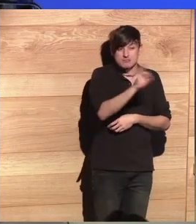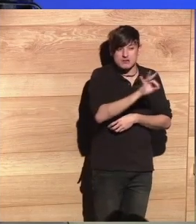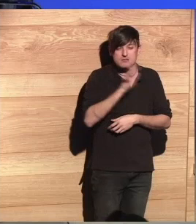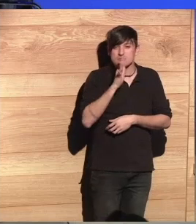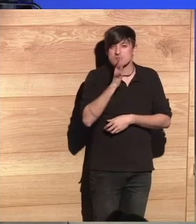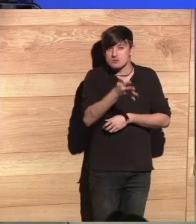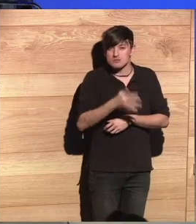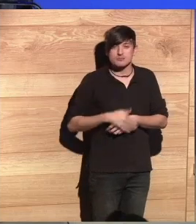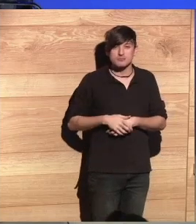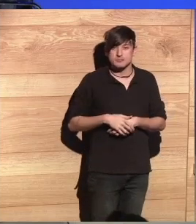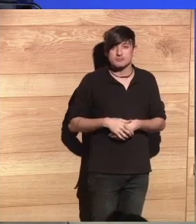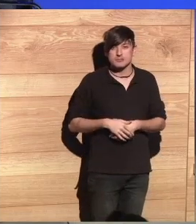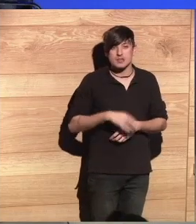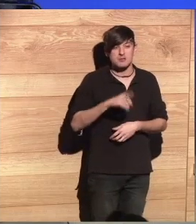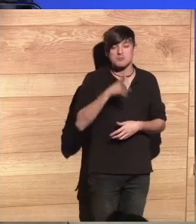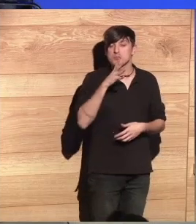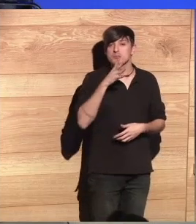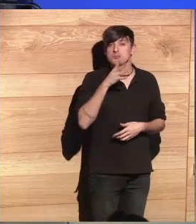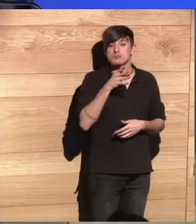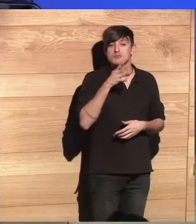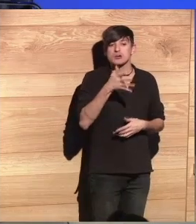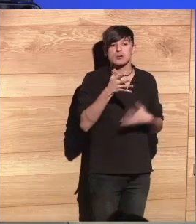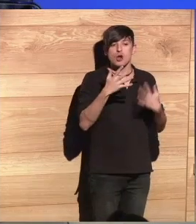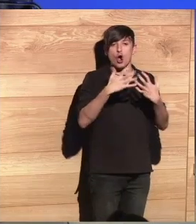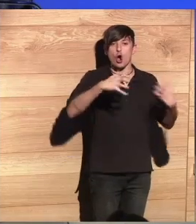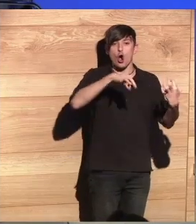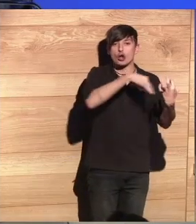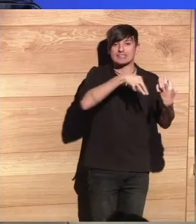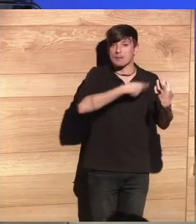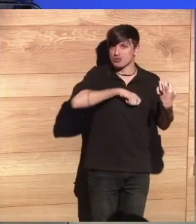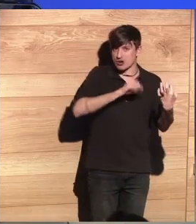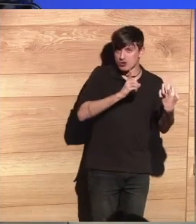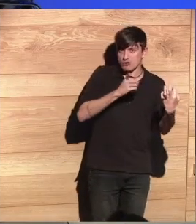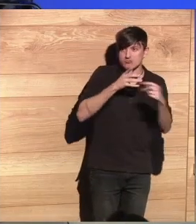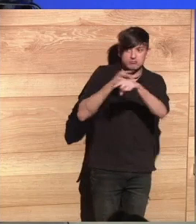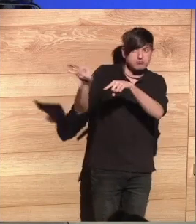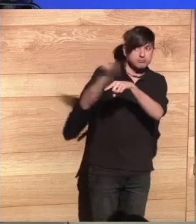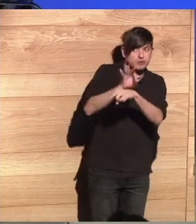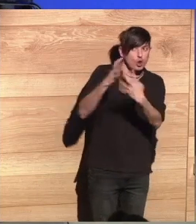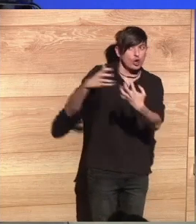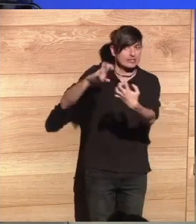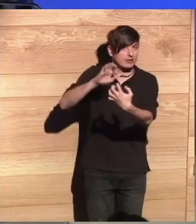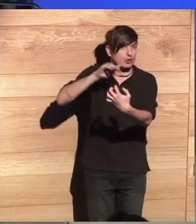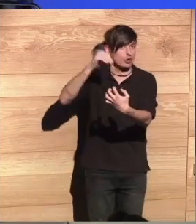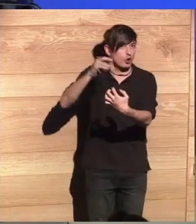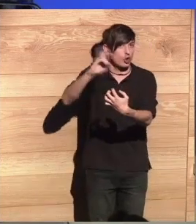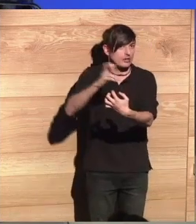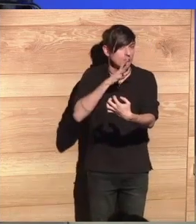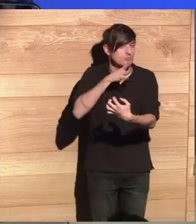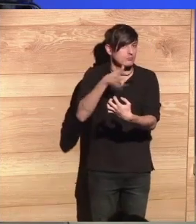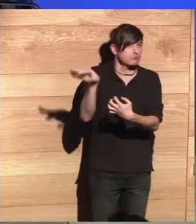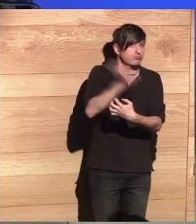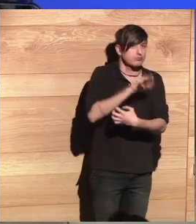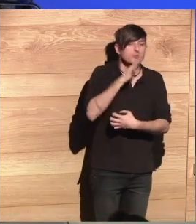Orquestra, y qué te llevó a elegir una orquesta no española en este caso para hacer un repertorio tan conocido